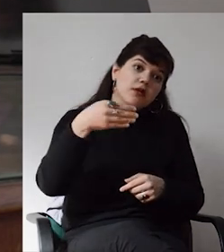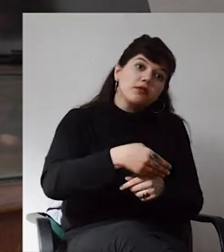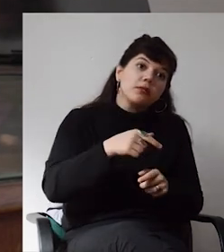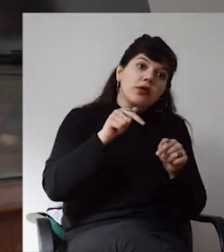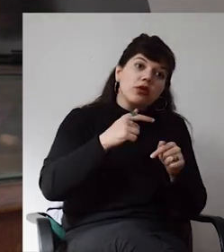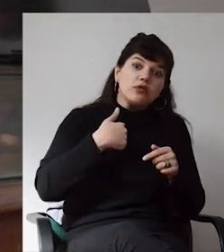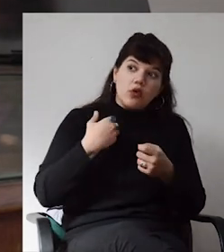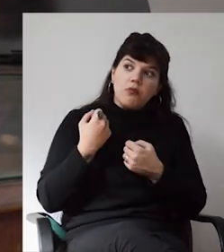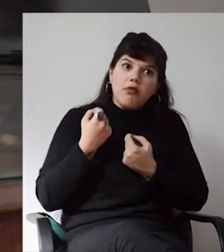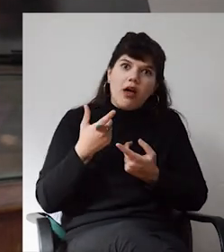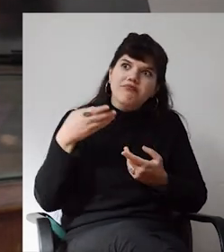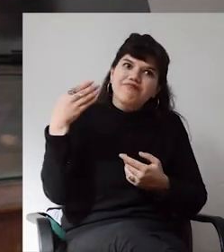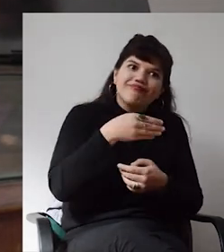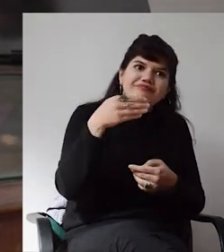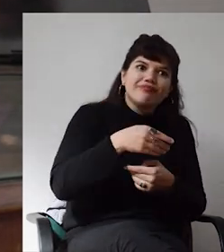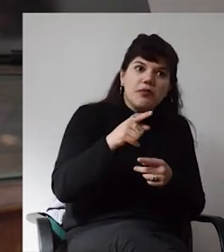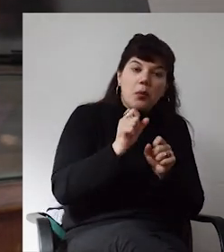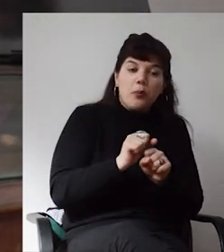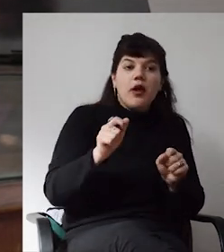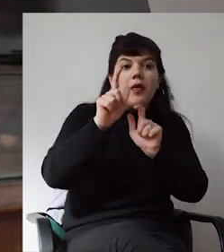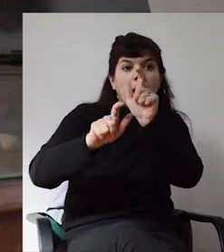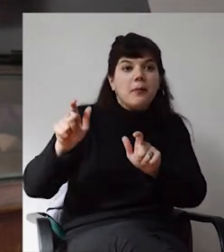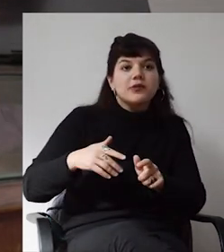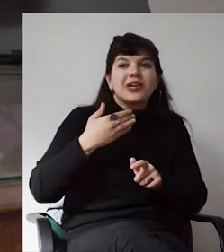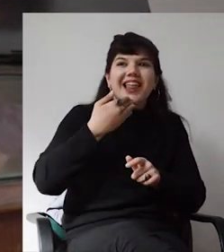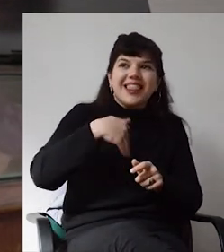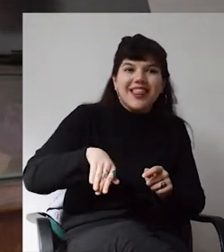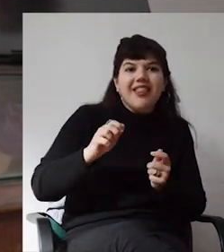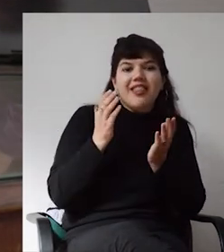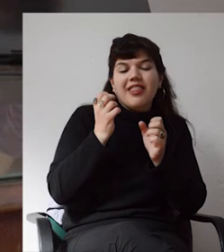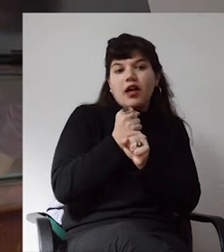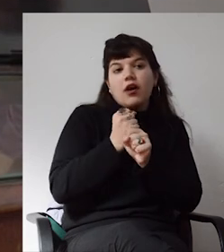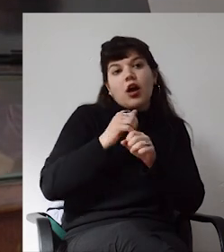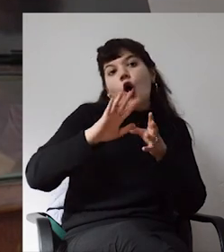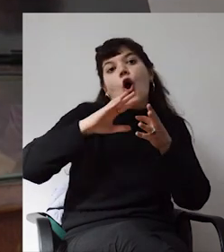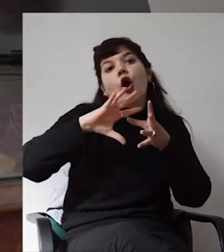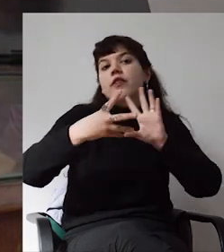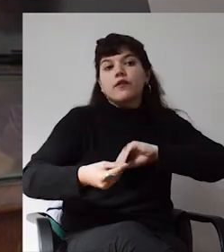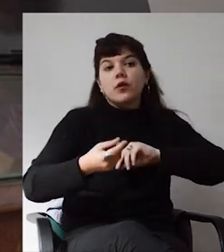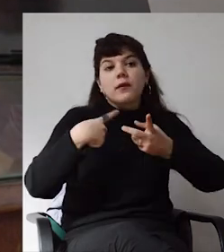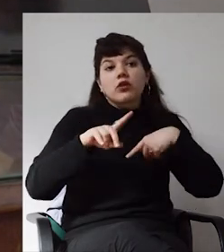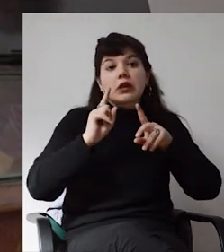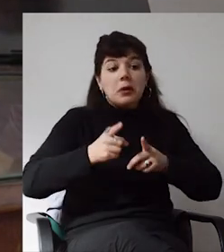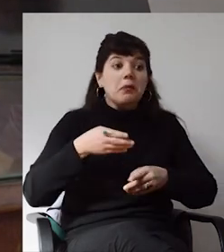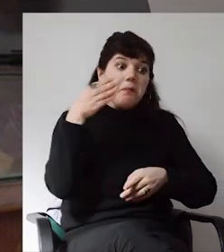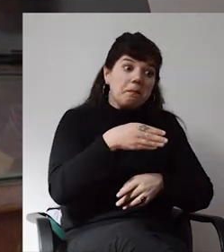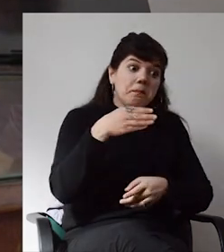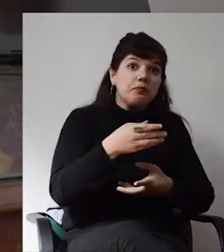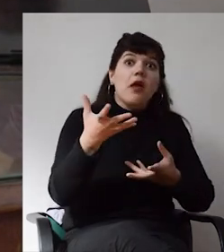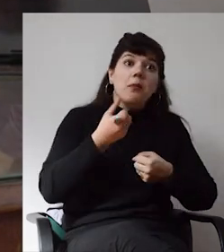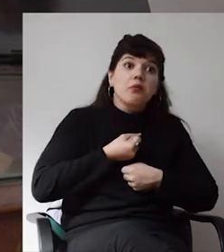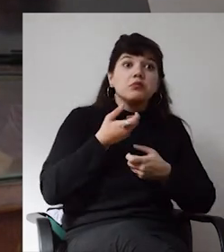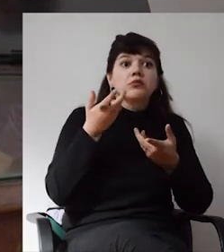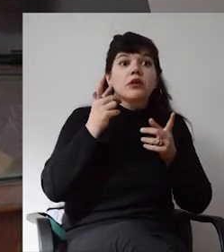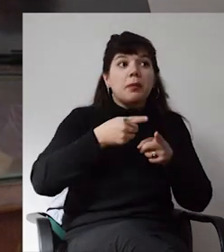participación, logramos motivación, logramos que la gente entienda el trabajo de otra manera y participe y